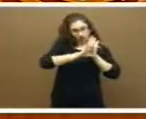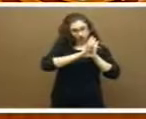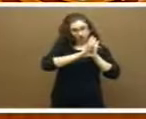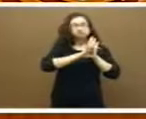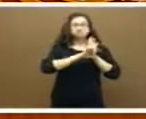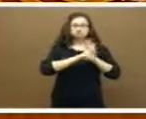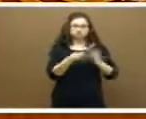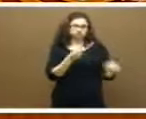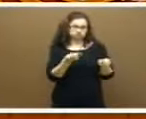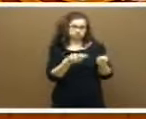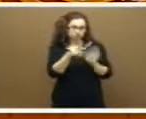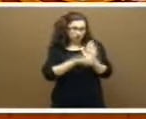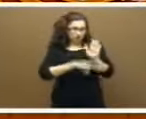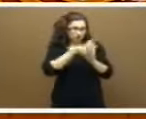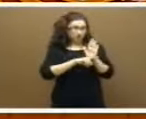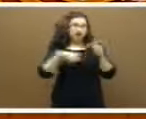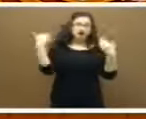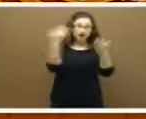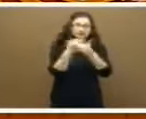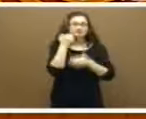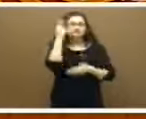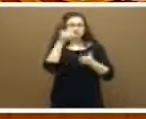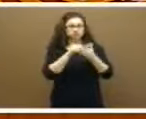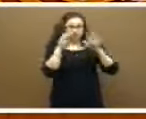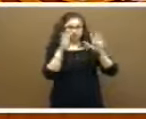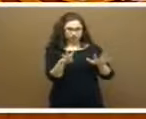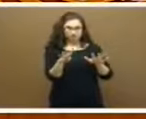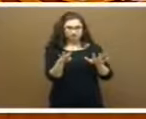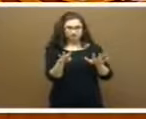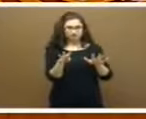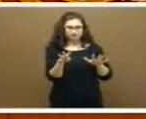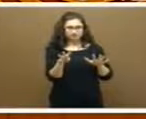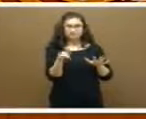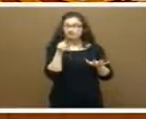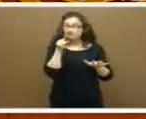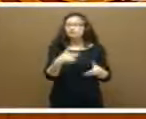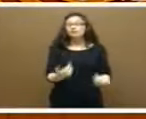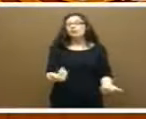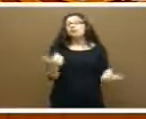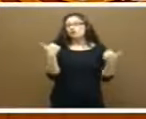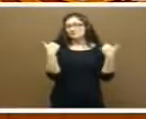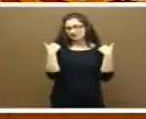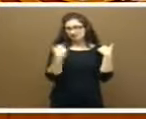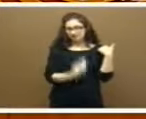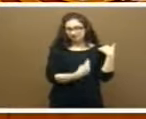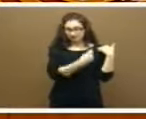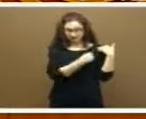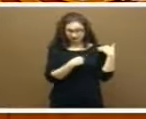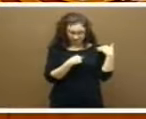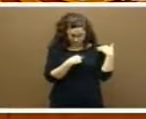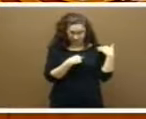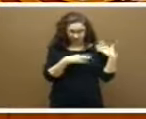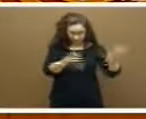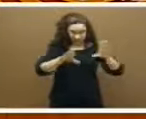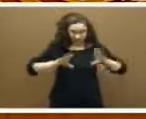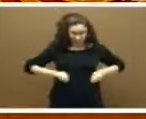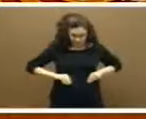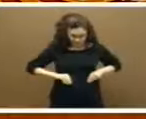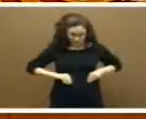estos consejos hasta el 2009. Una vez que se asumen las competencias en sanidad en la comunidad autónoma y una vez